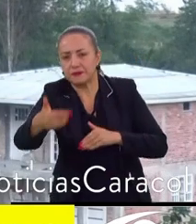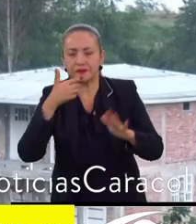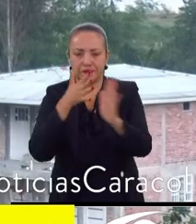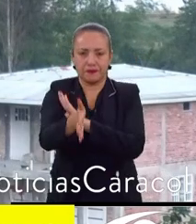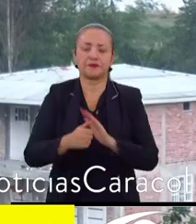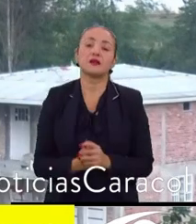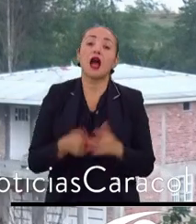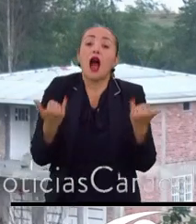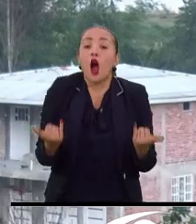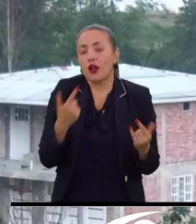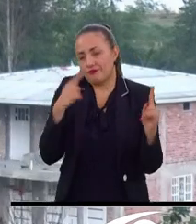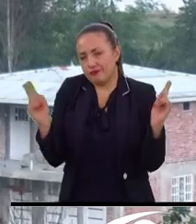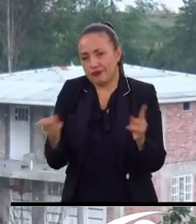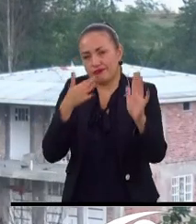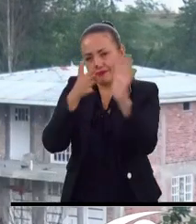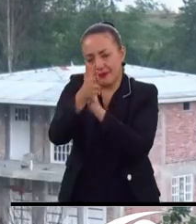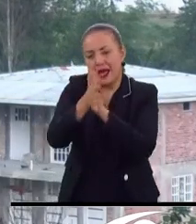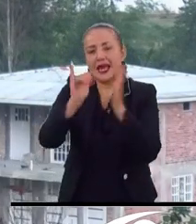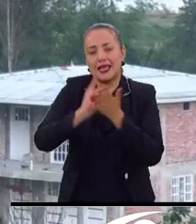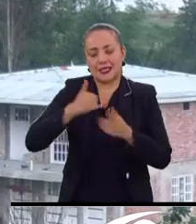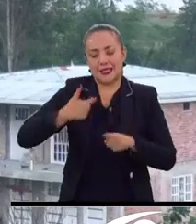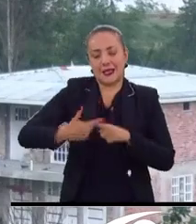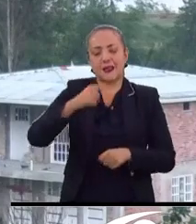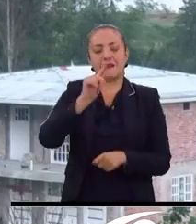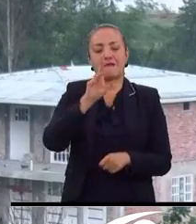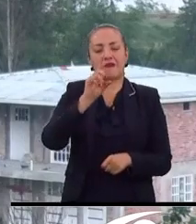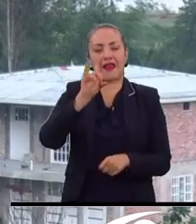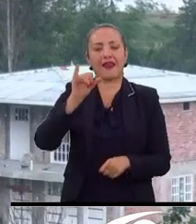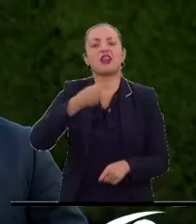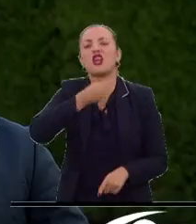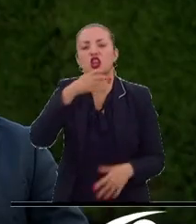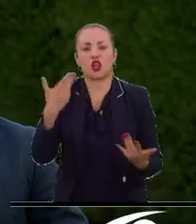por ahora esta de la información con freddy calvache desde popayán en noticias caracol